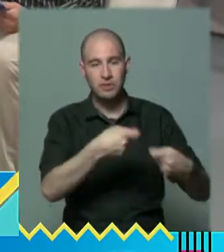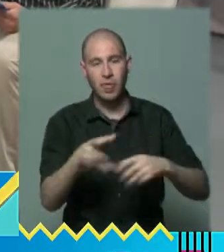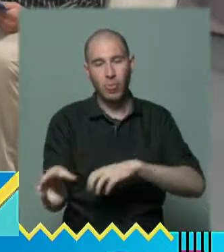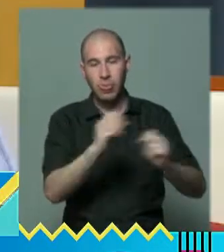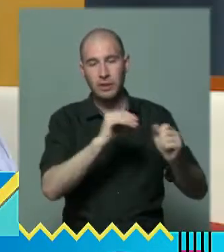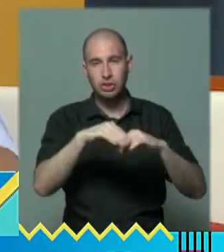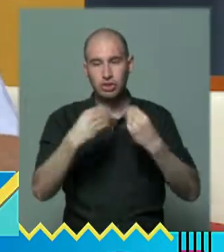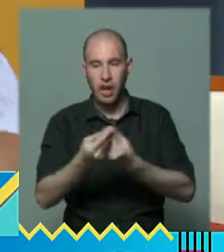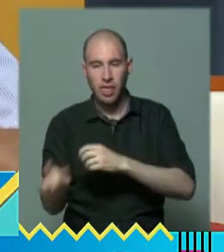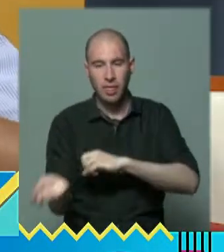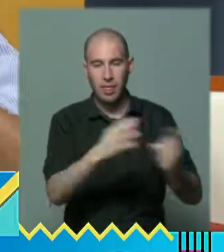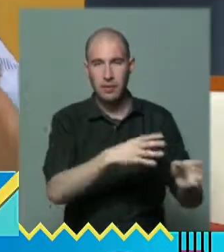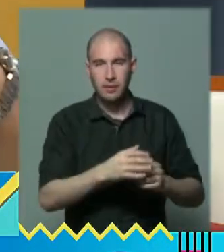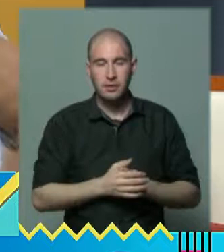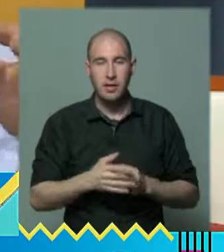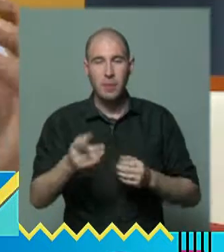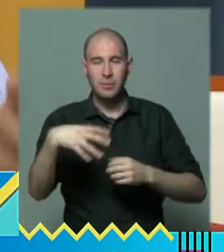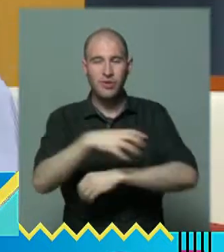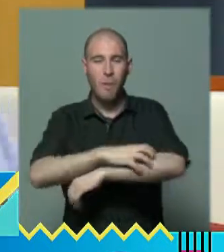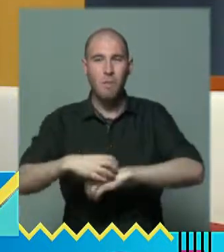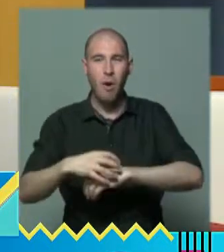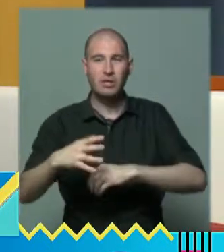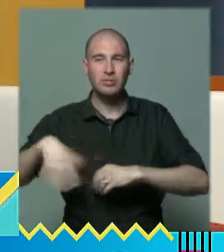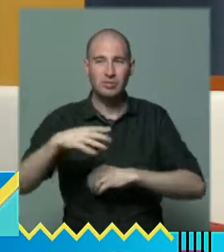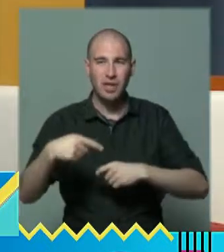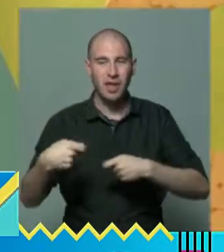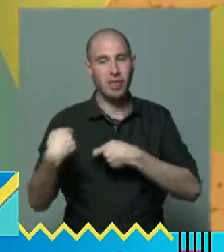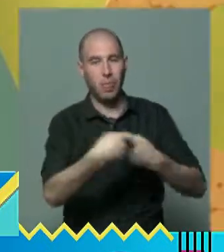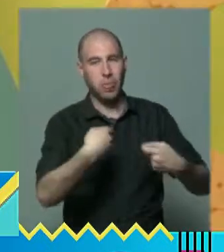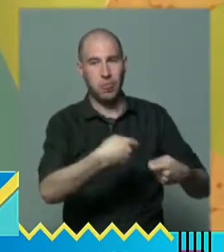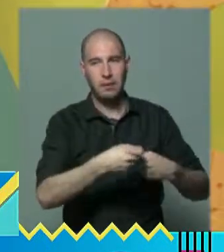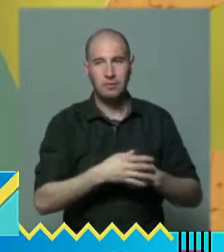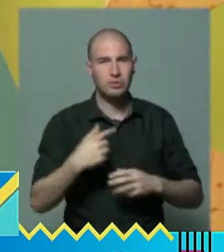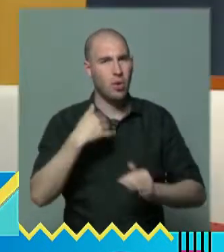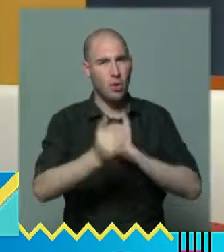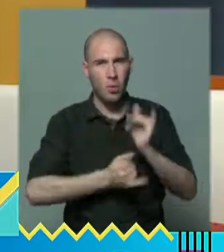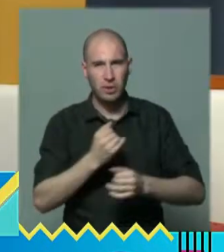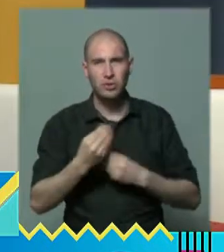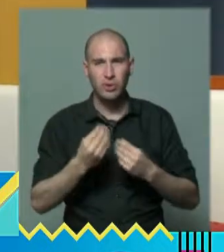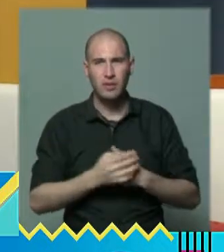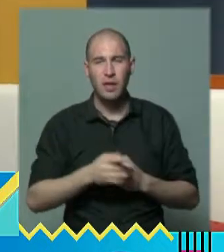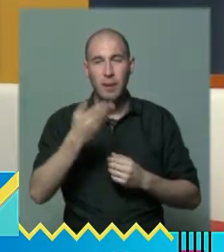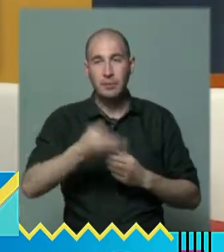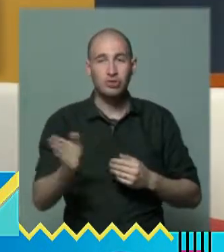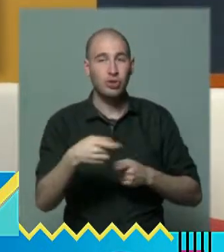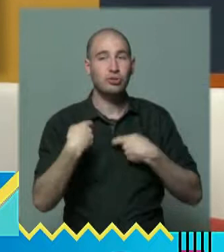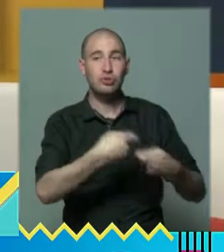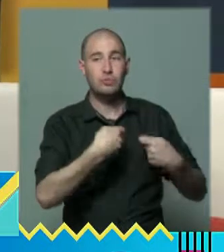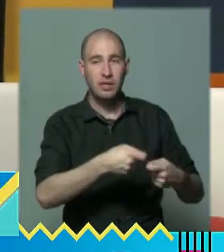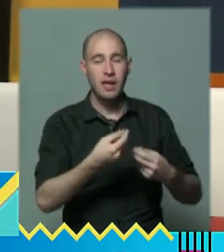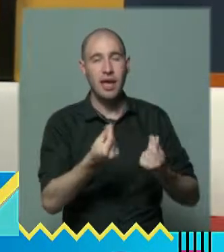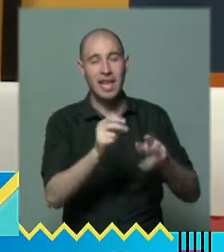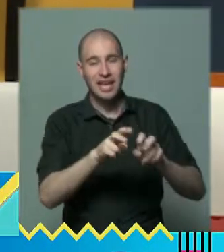otro resto y que la parte más humilde de la población le está subsidiando. Yo le voy a decir claramente cómo es. Acá todos estamos subsidiando las